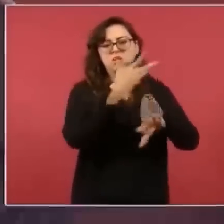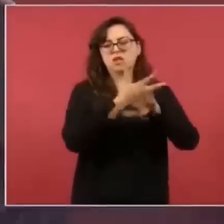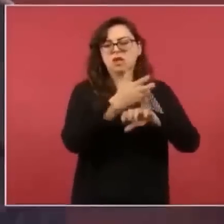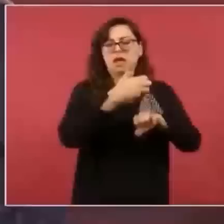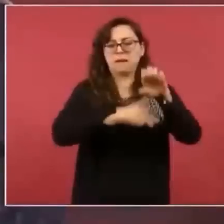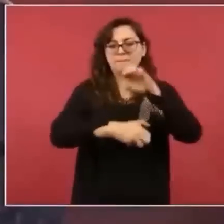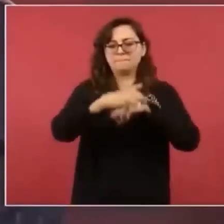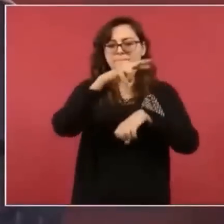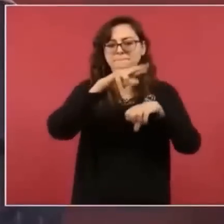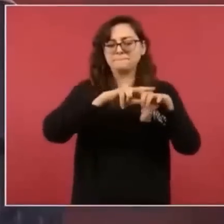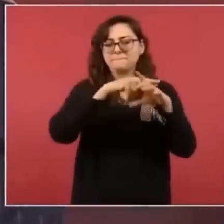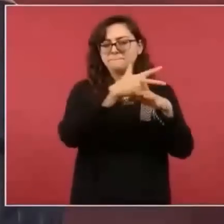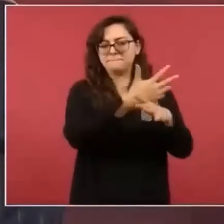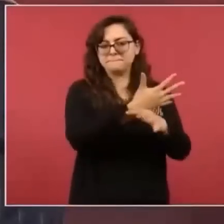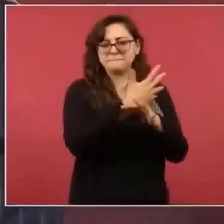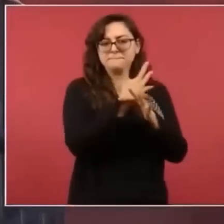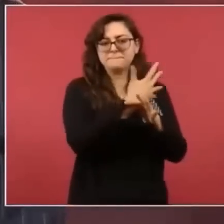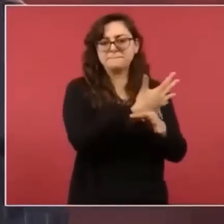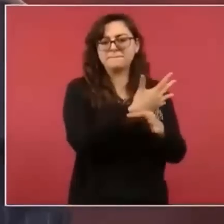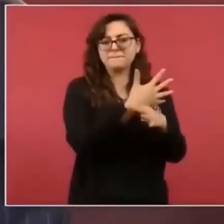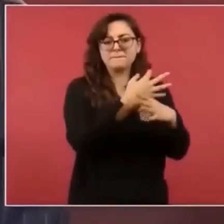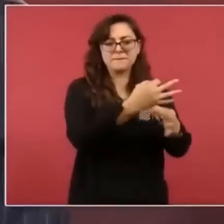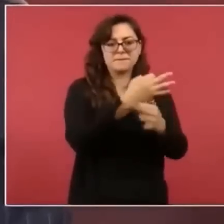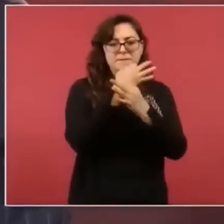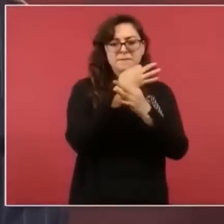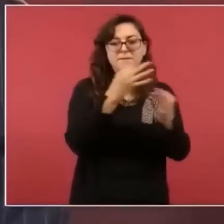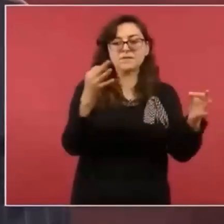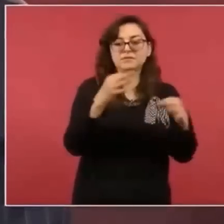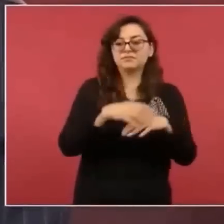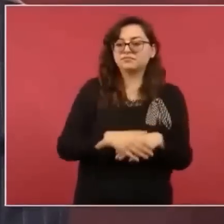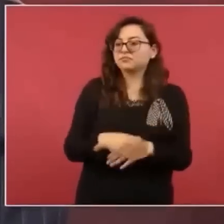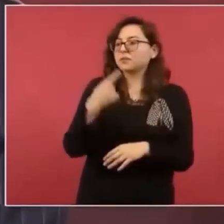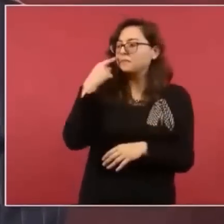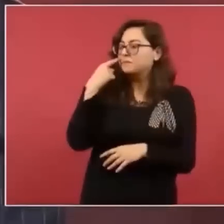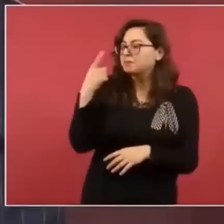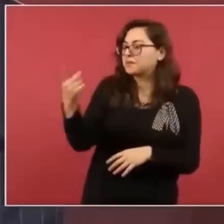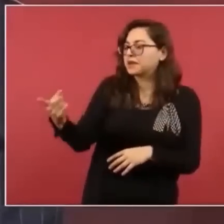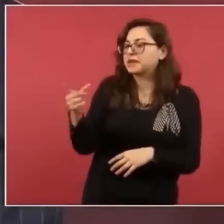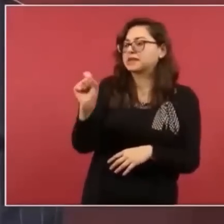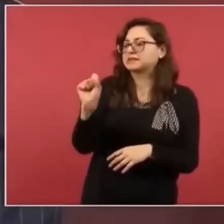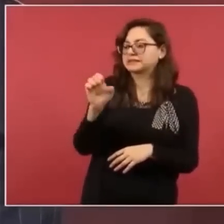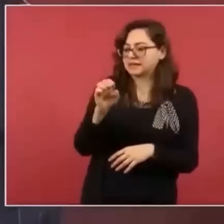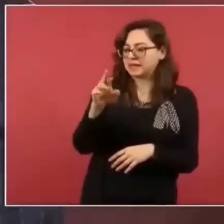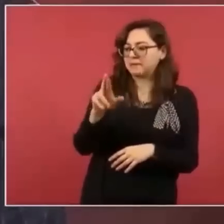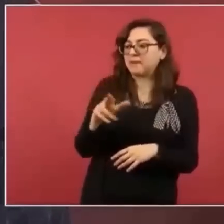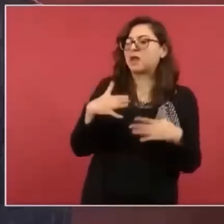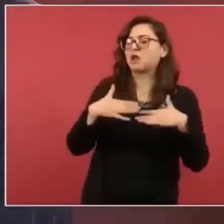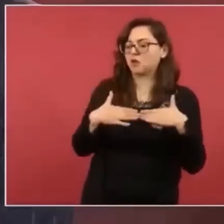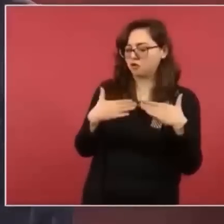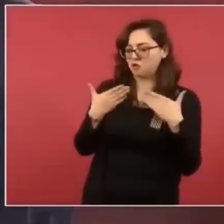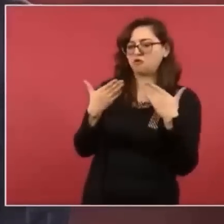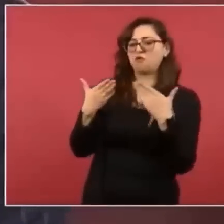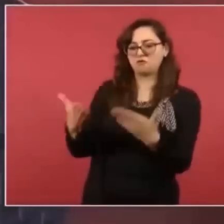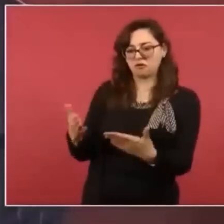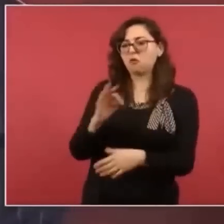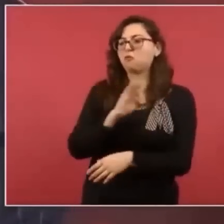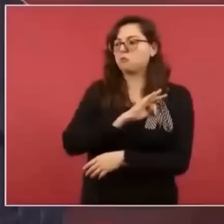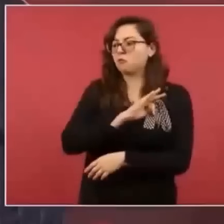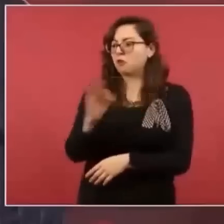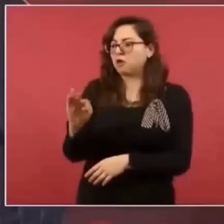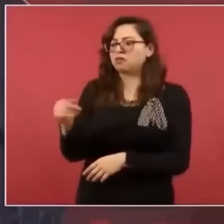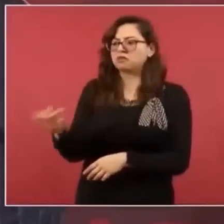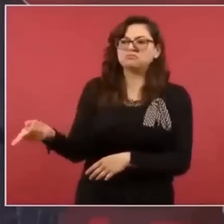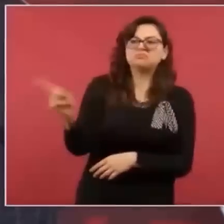de ese entonces de que sí se podía confiar en la Marina, no en el ejército.